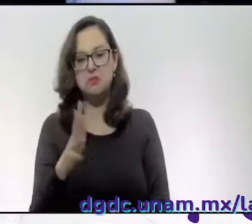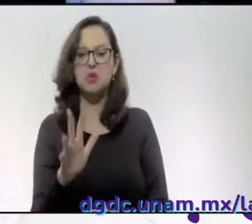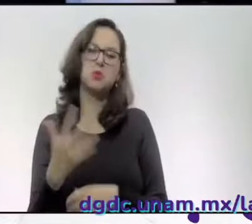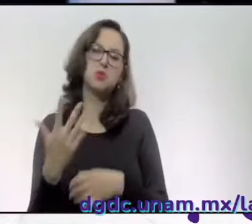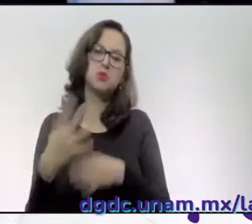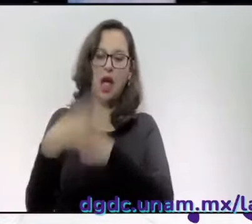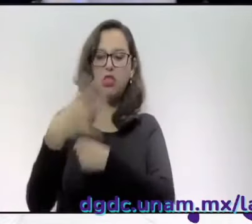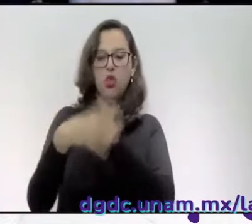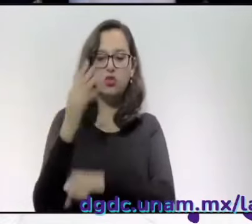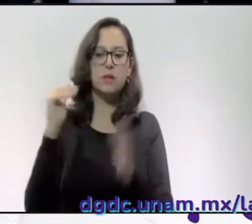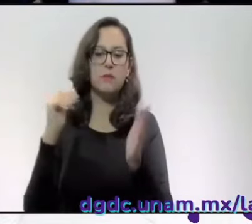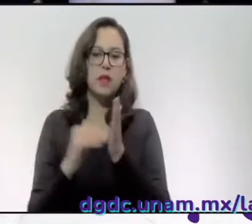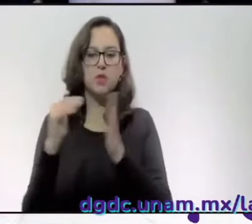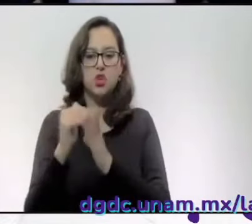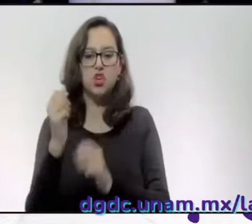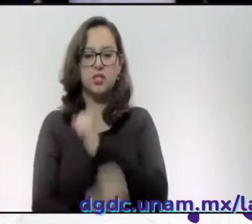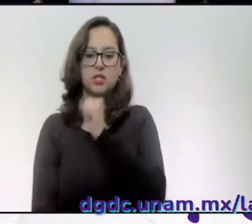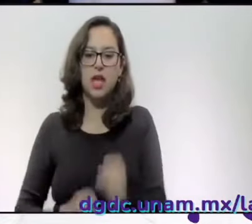menos.